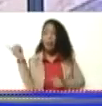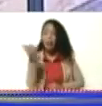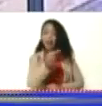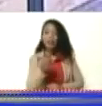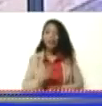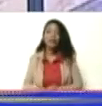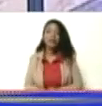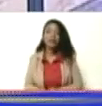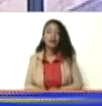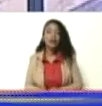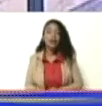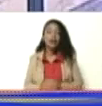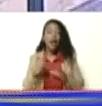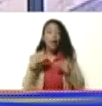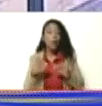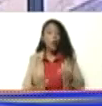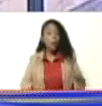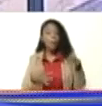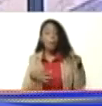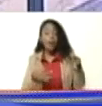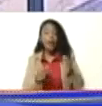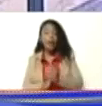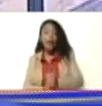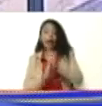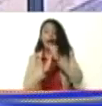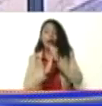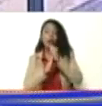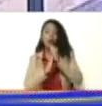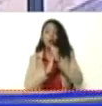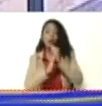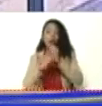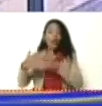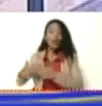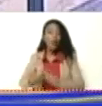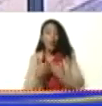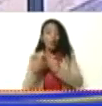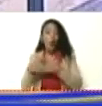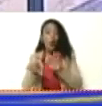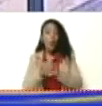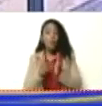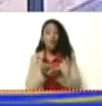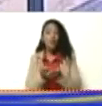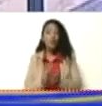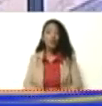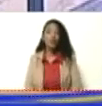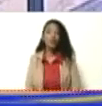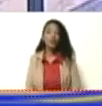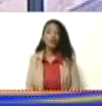Y habló del papel y el liderazgo de los Estados Unidos en el mundo.